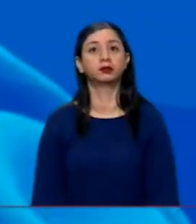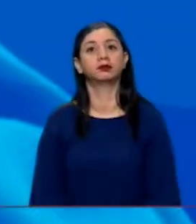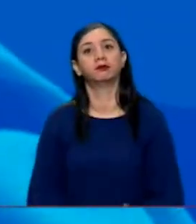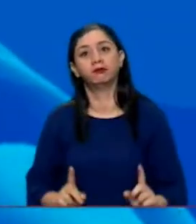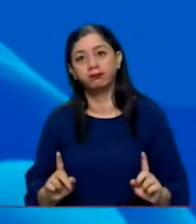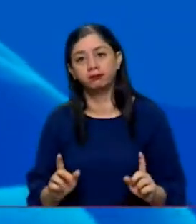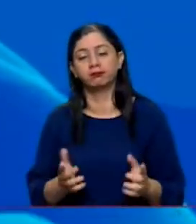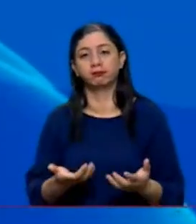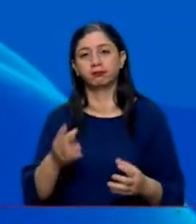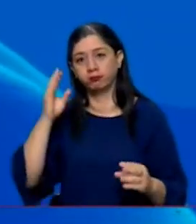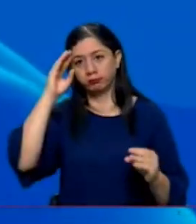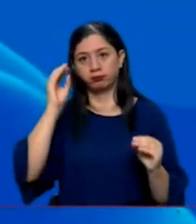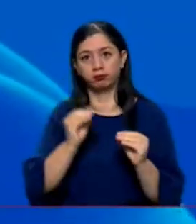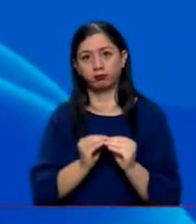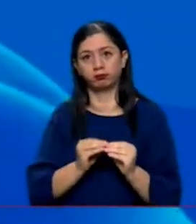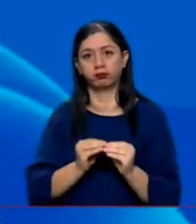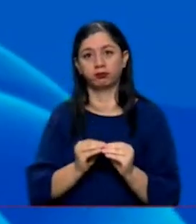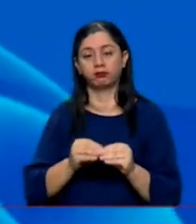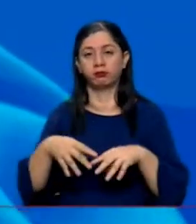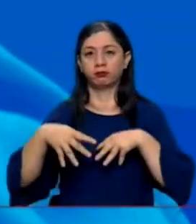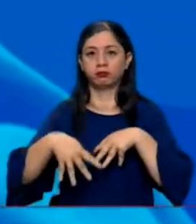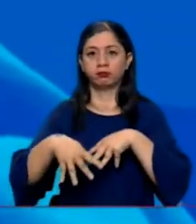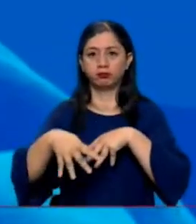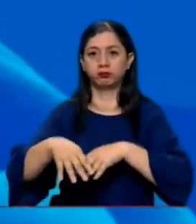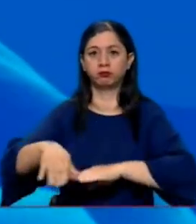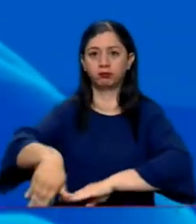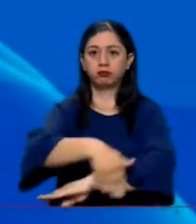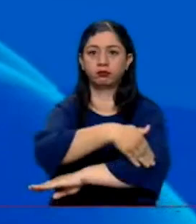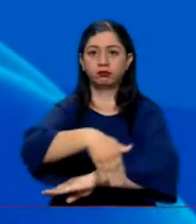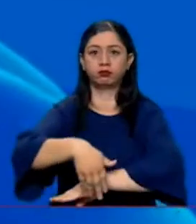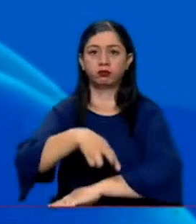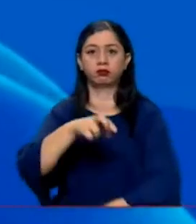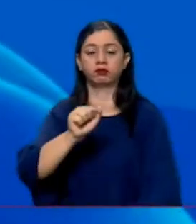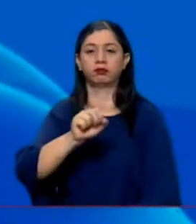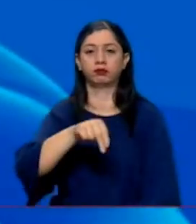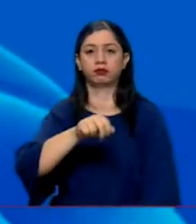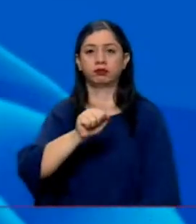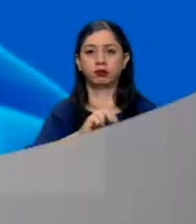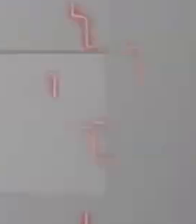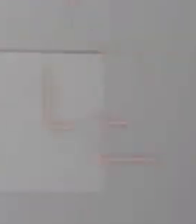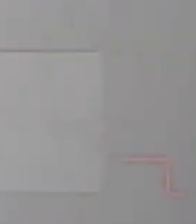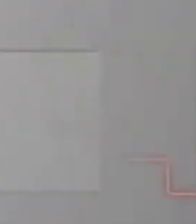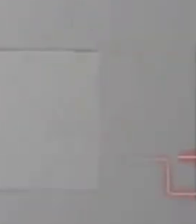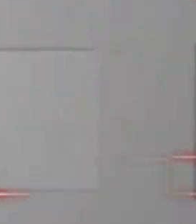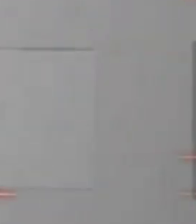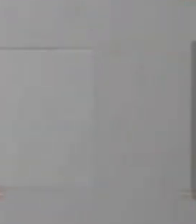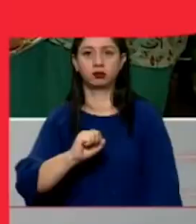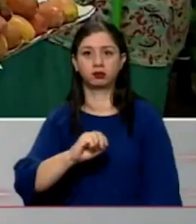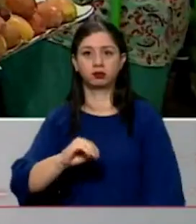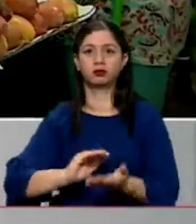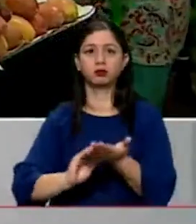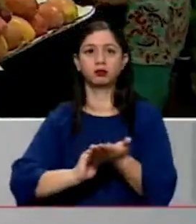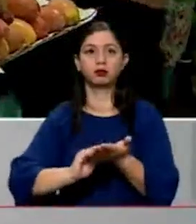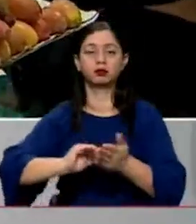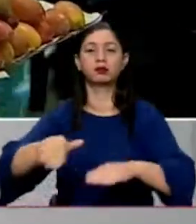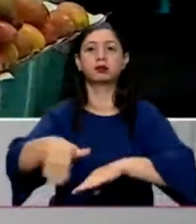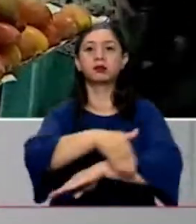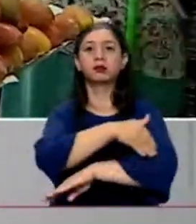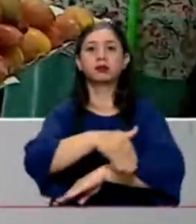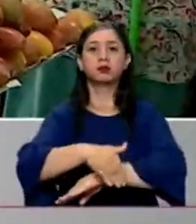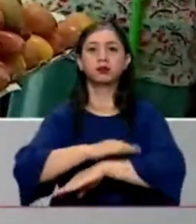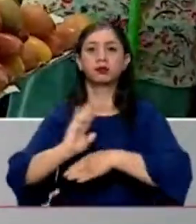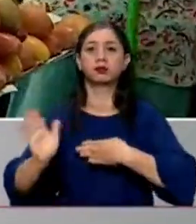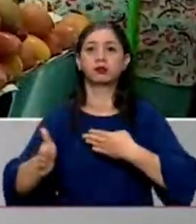Sin embargo, pese al acuerdo logrado entre las manifestantes de la vía panamericana y el gobierno nacional para la reapertura de la vía, el cierre que se